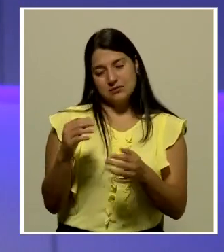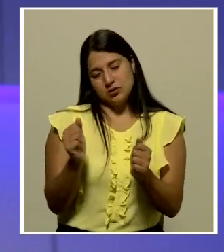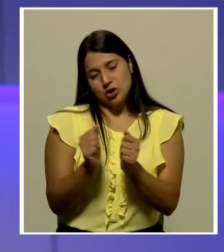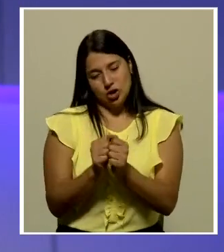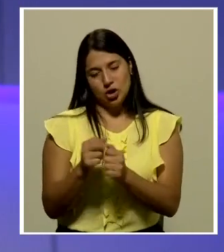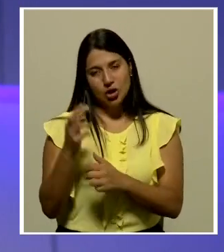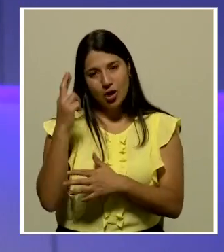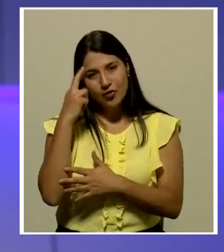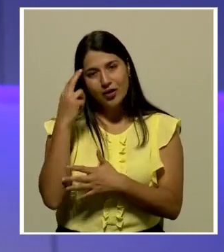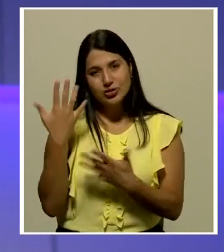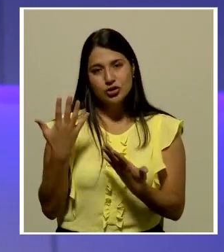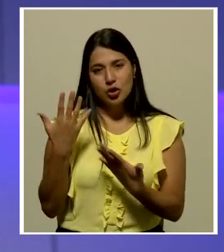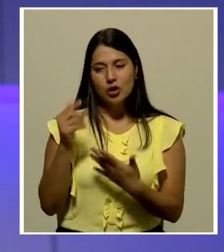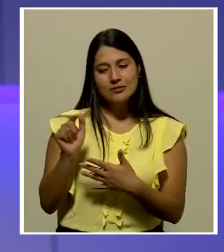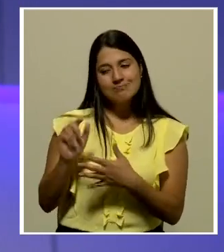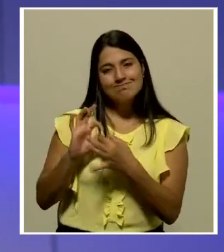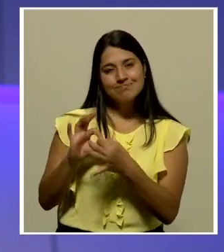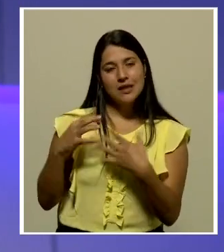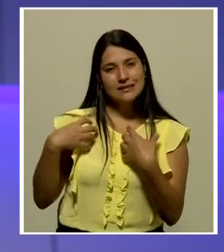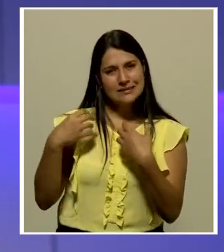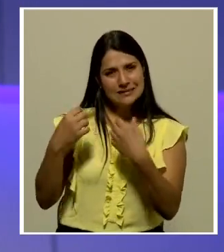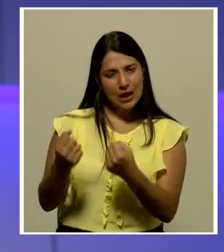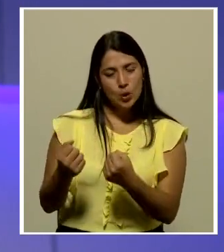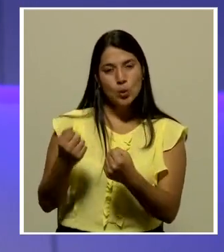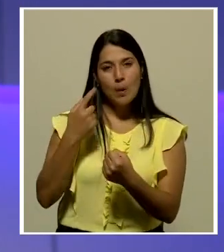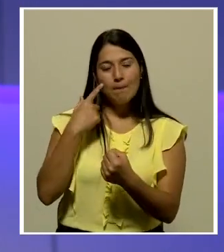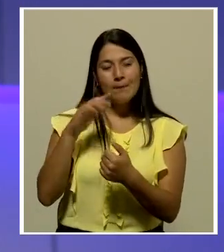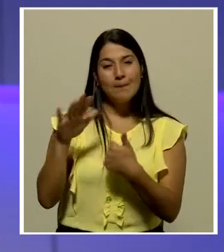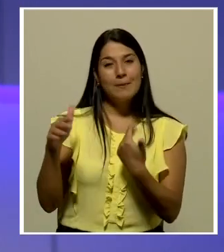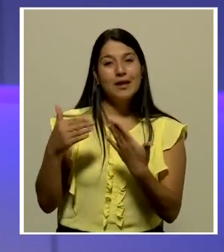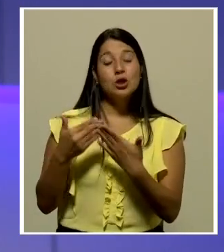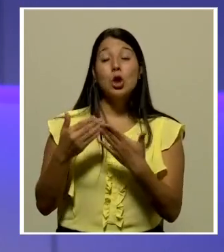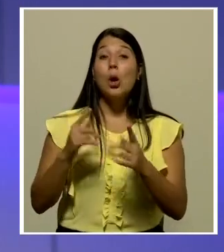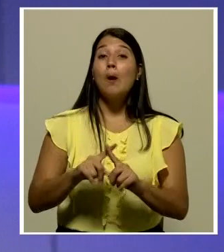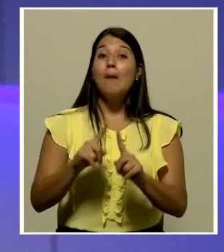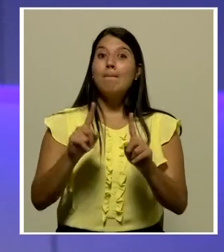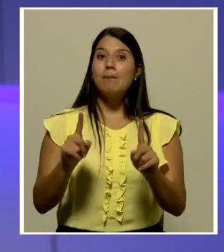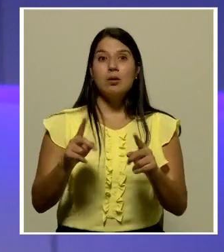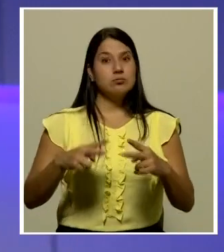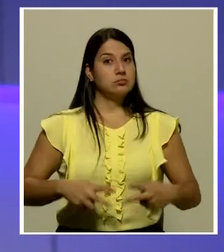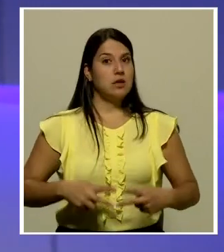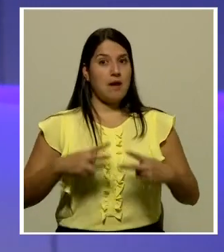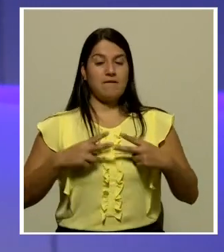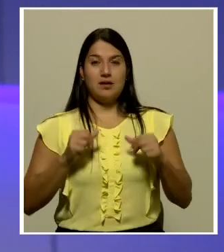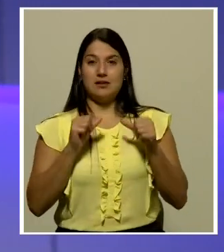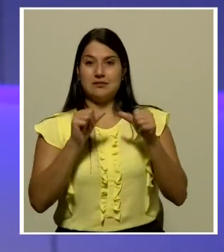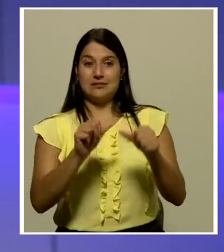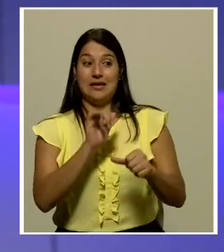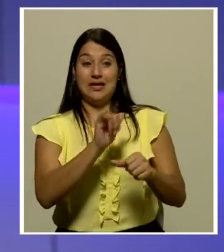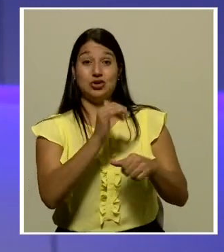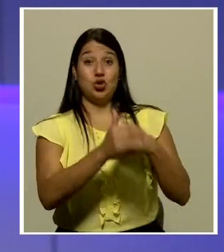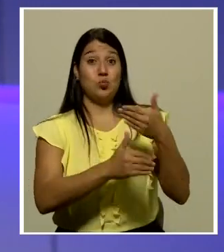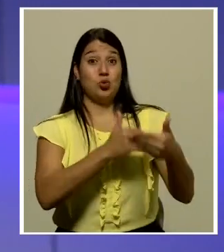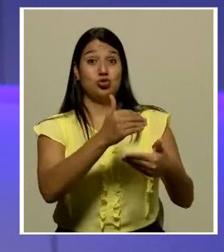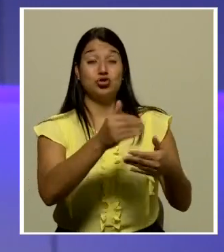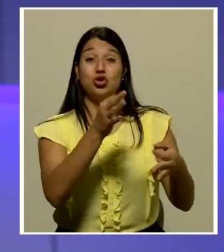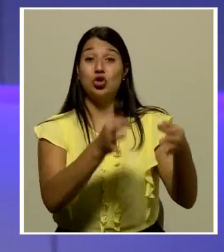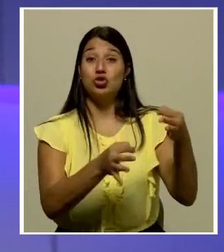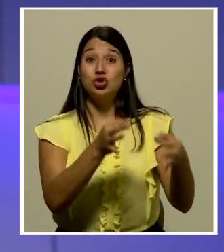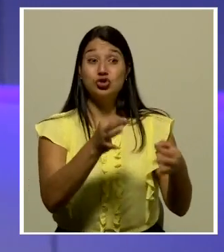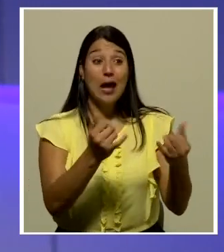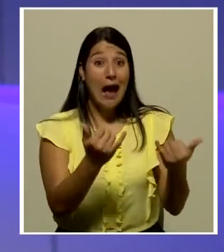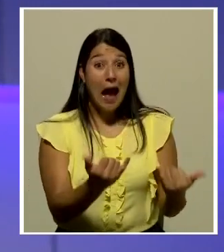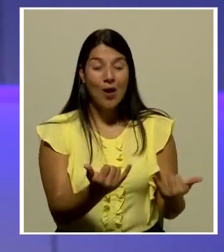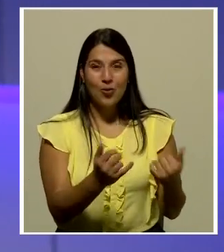razón, ¿verdad? Porque es la salud de todos, pero la vida sigue y estos procesos judiciales se están definiendo